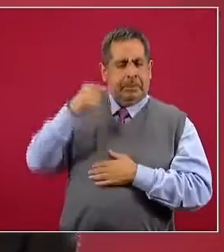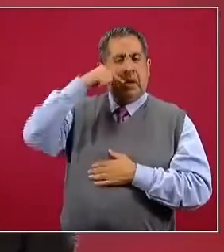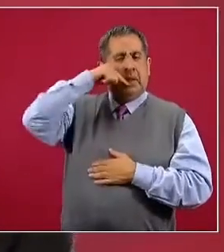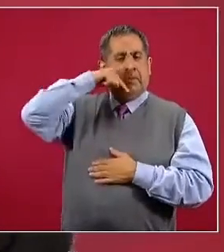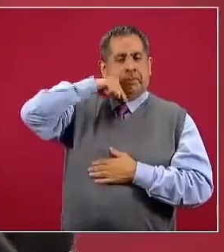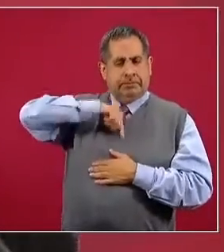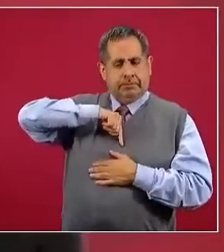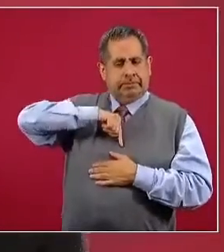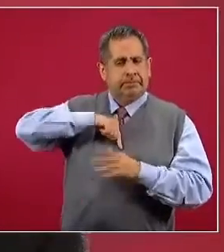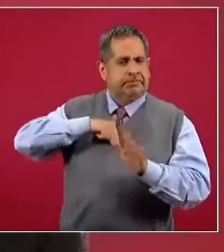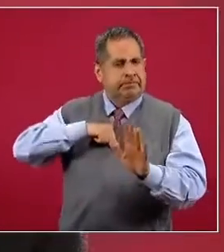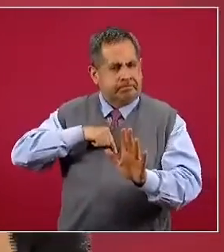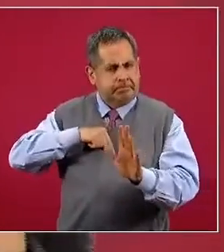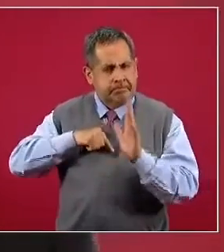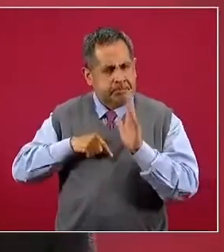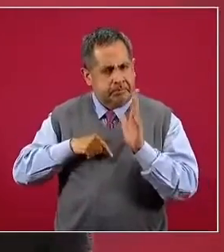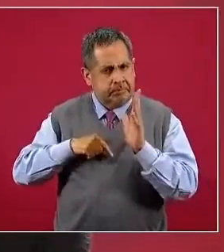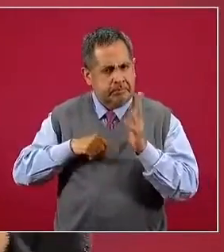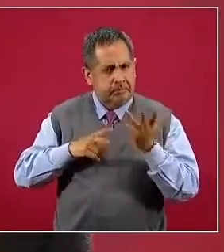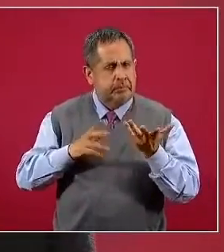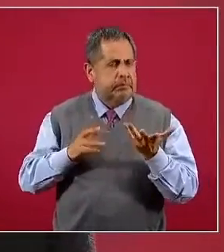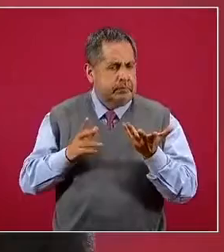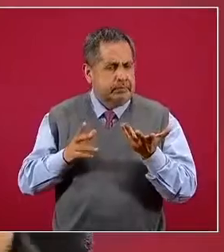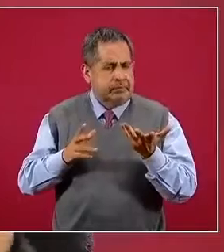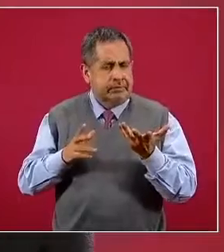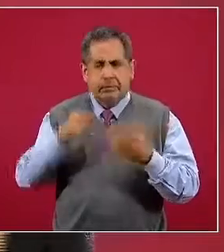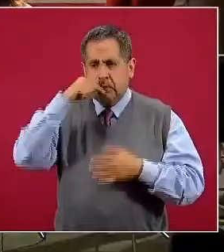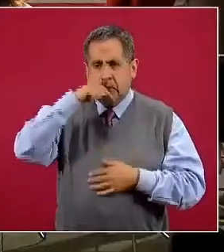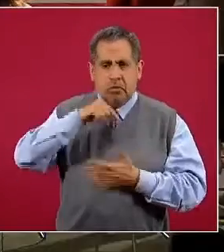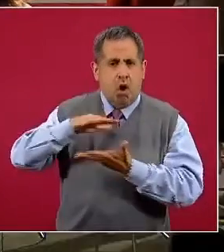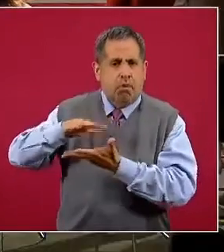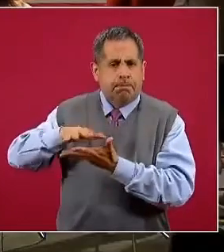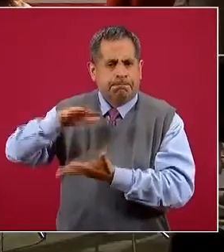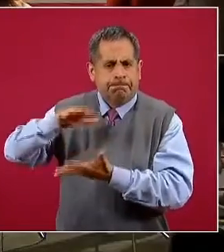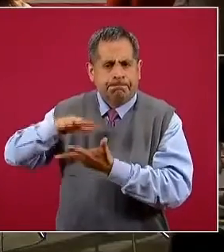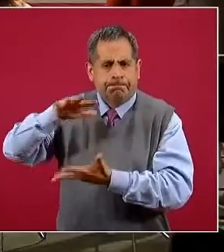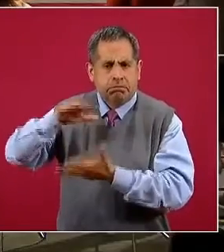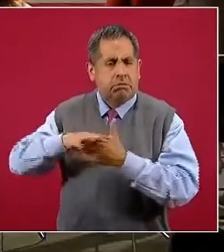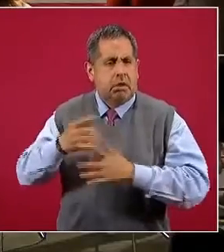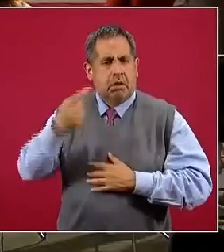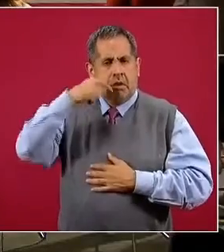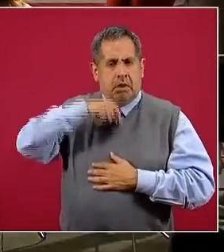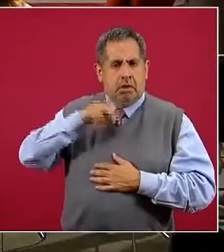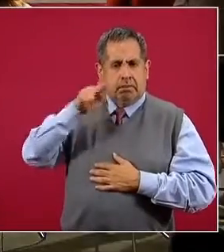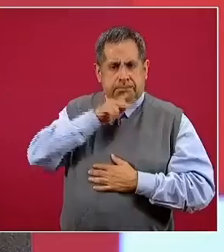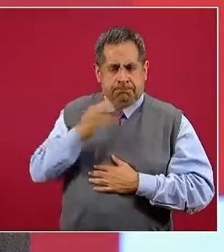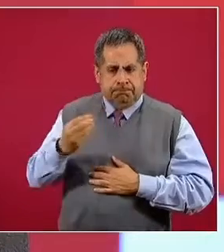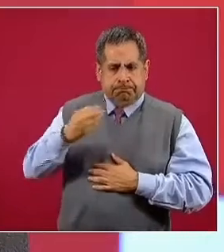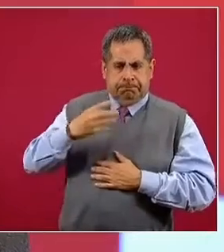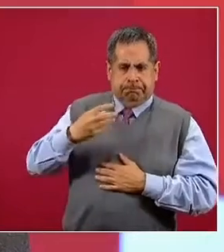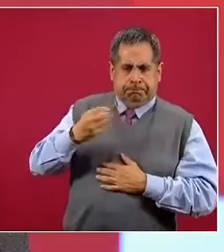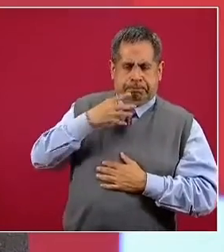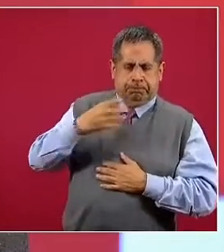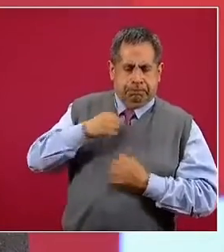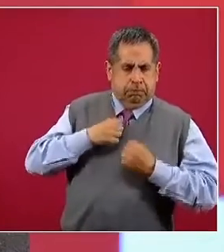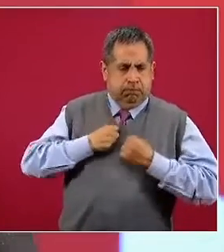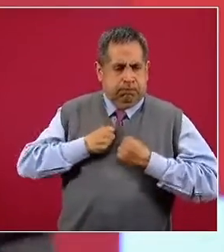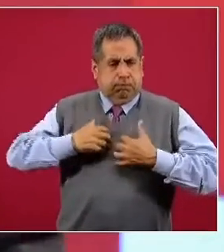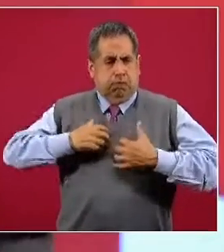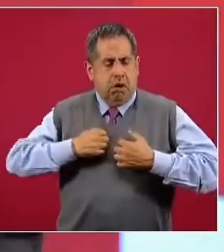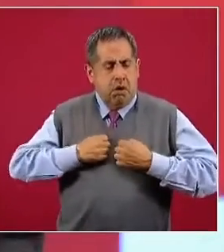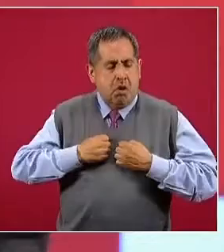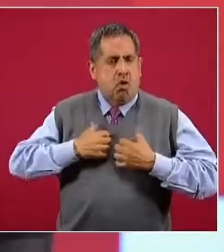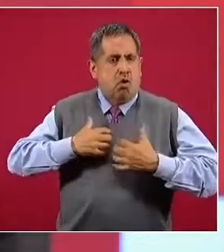las personas se les proporciona aire a presión, volumen de aire con mayores concentraciones de oxígeno para ayudar a que